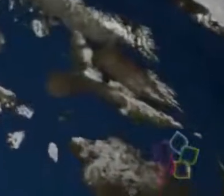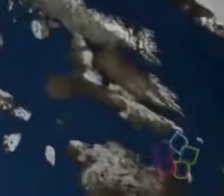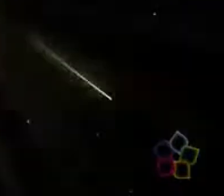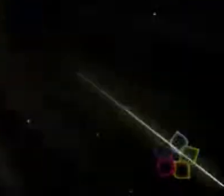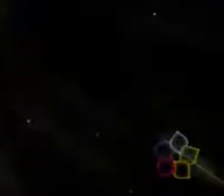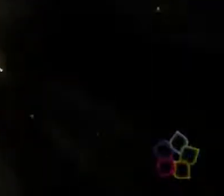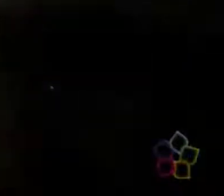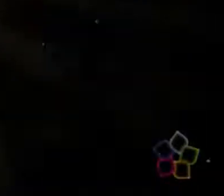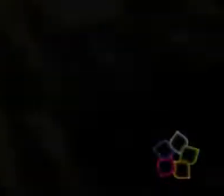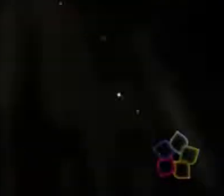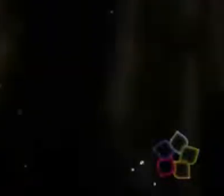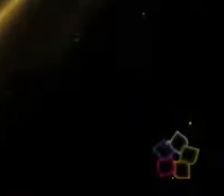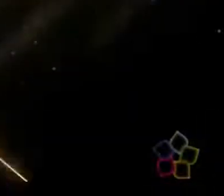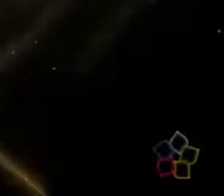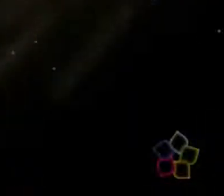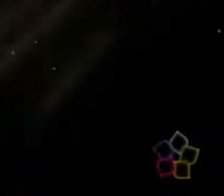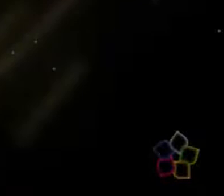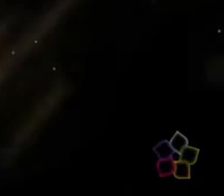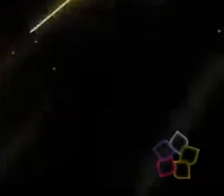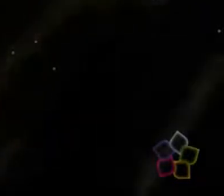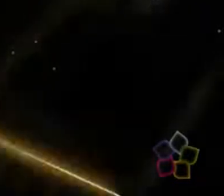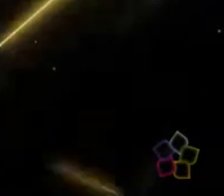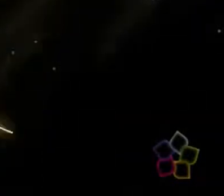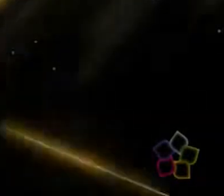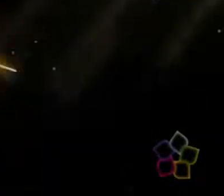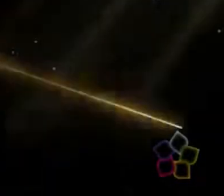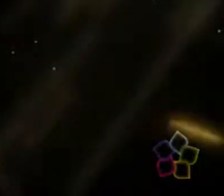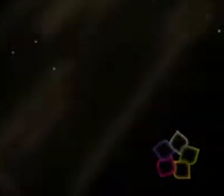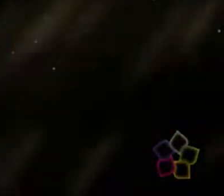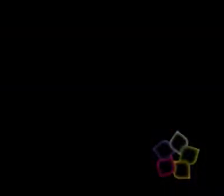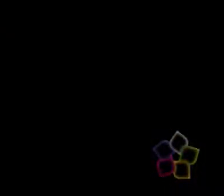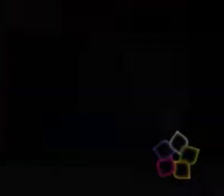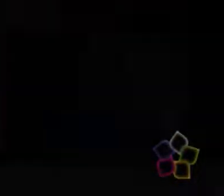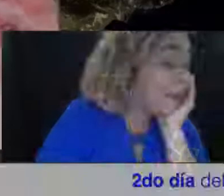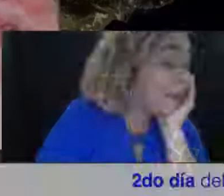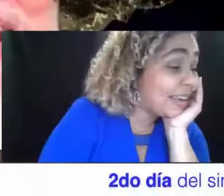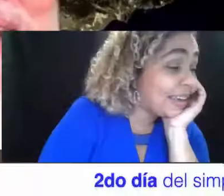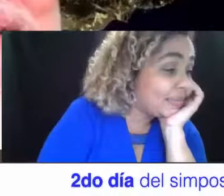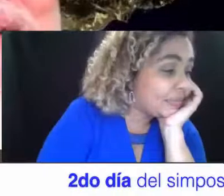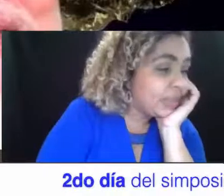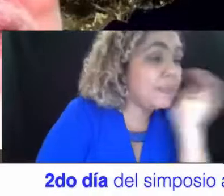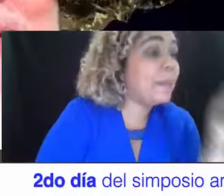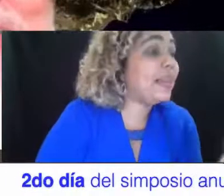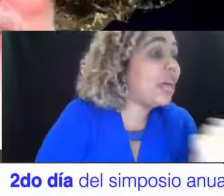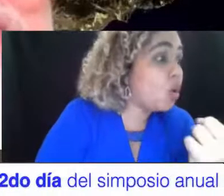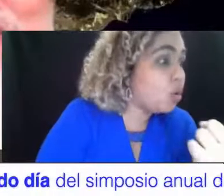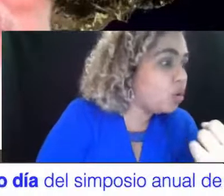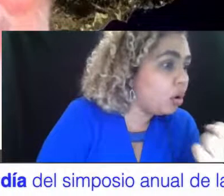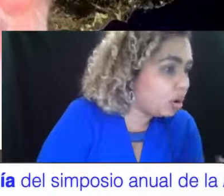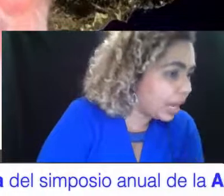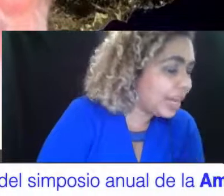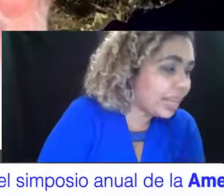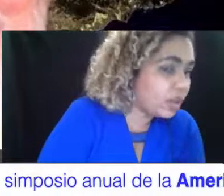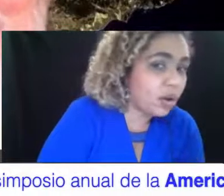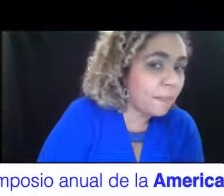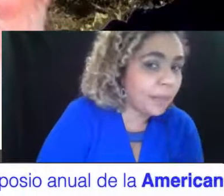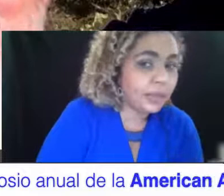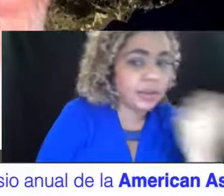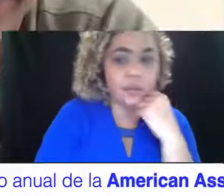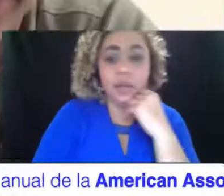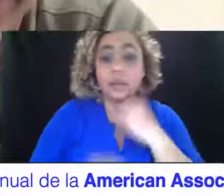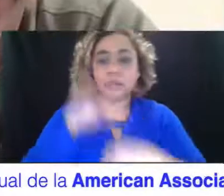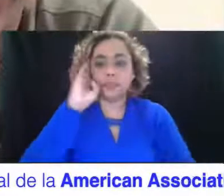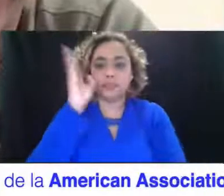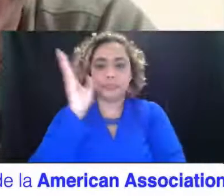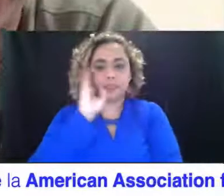tiempo, donde los patrones usuales que definen el clima de una región se han alterado. Vamos a ver qué